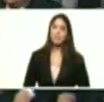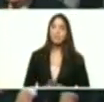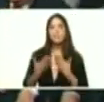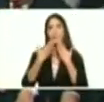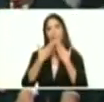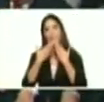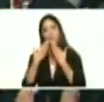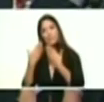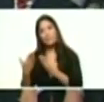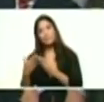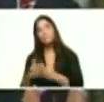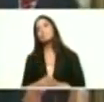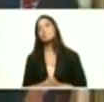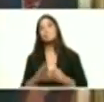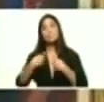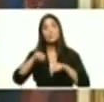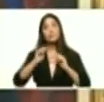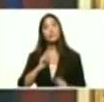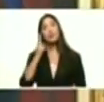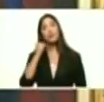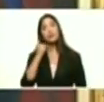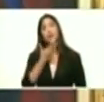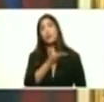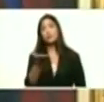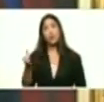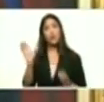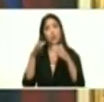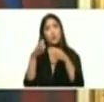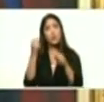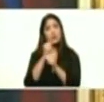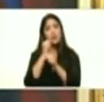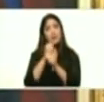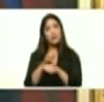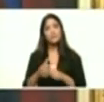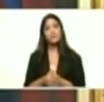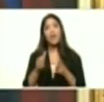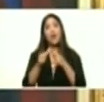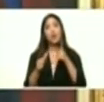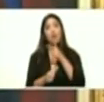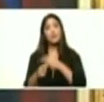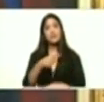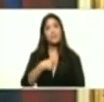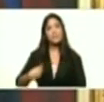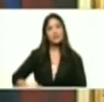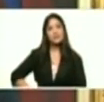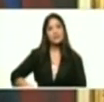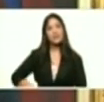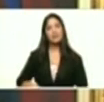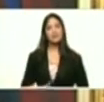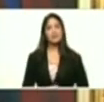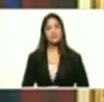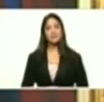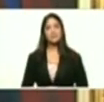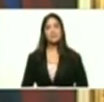querido compañero Aristóbulo, y a todo el equipo de trabajo, a los vicepresidentes, vicepresidentas,